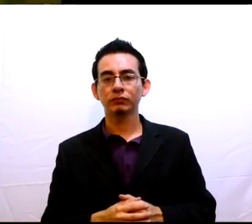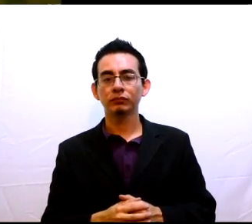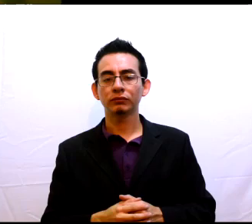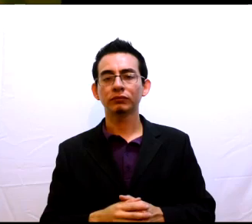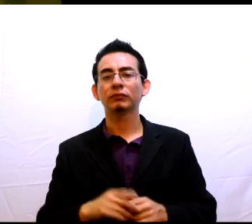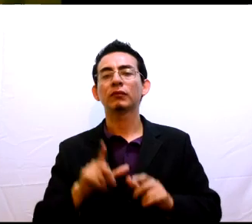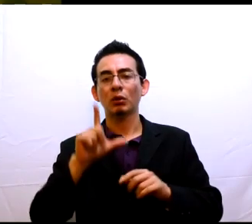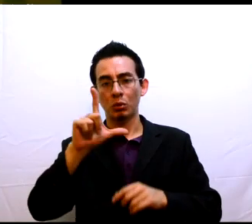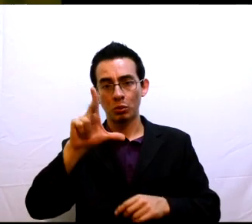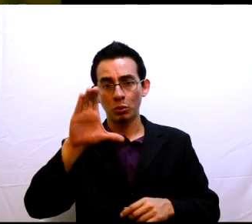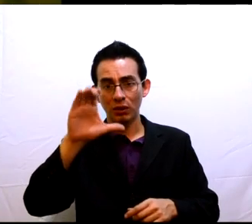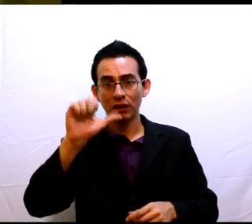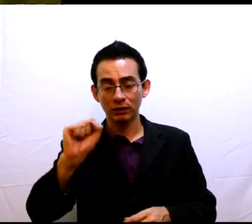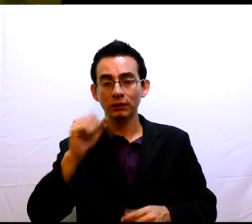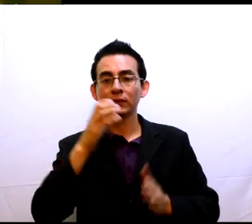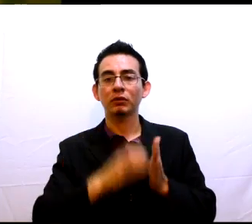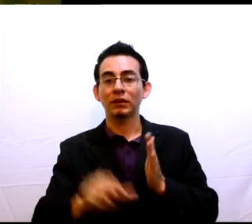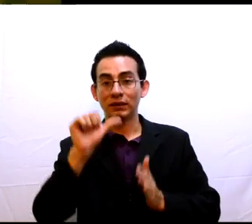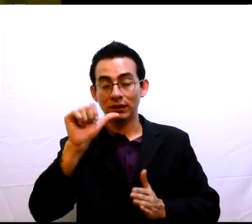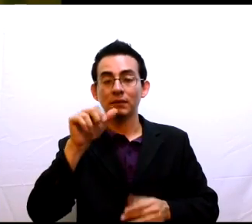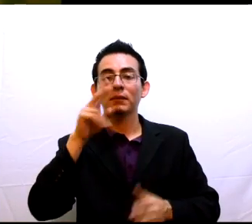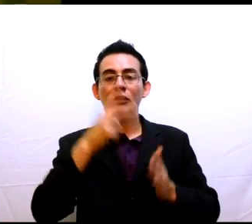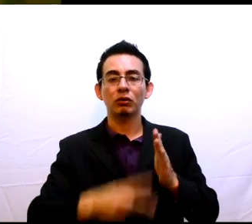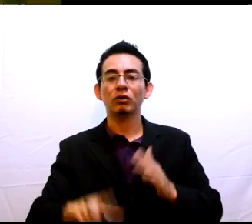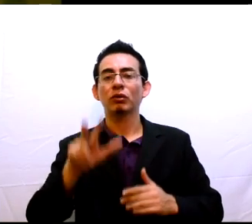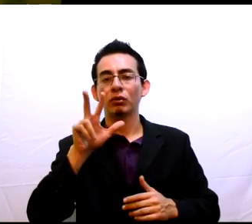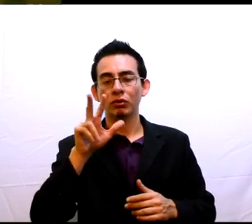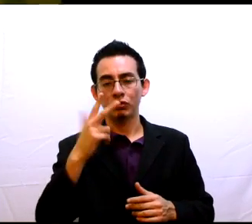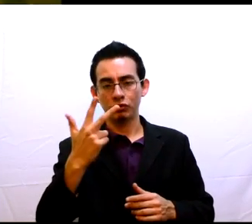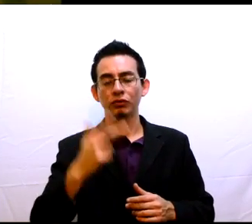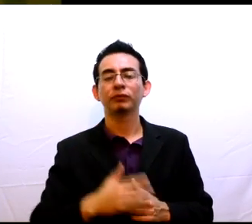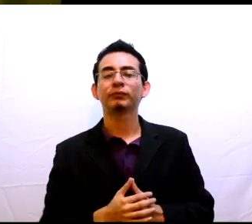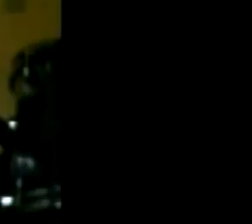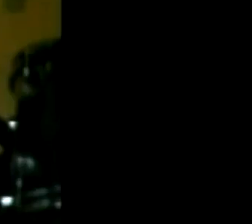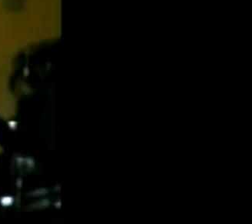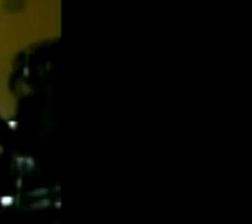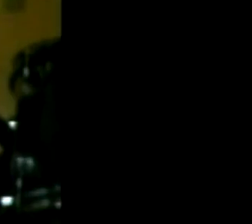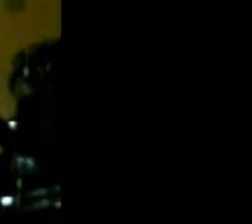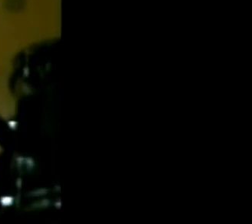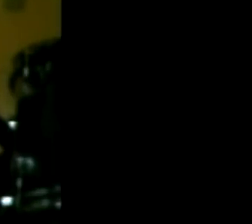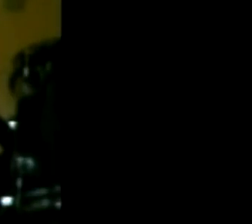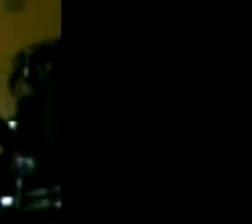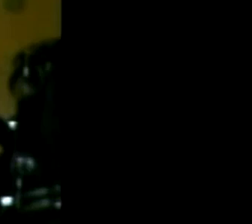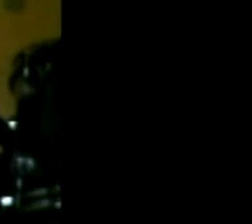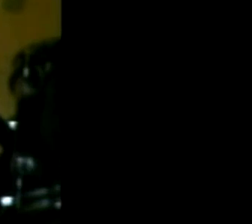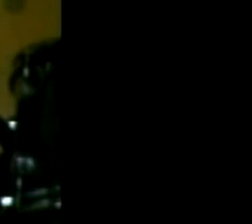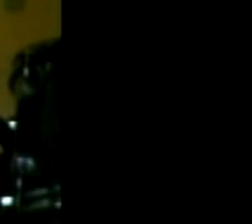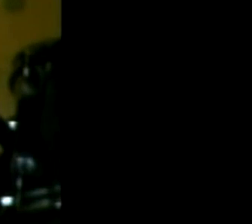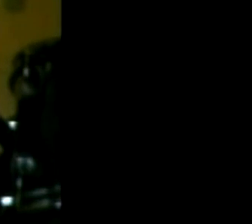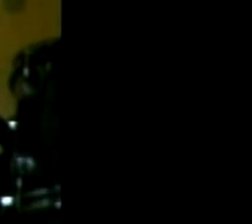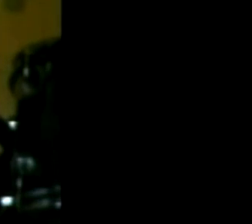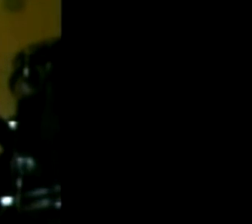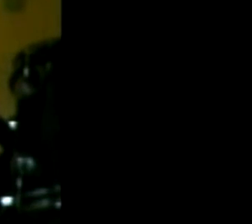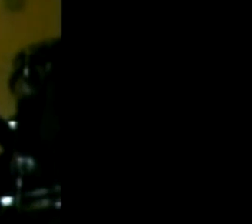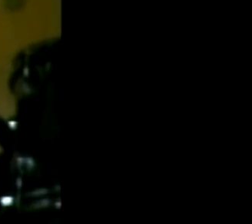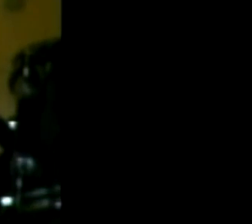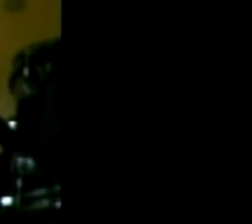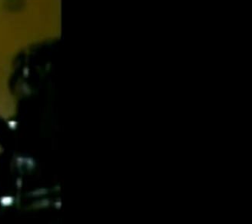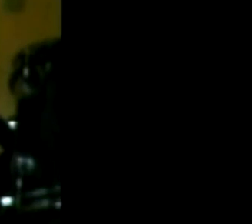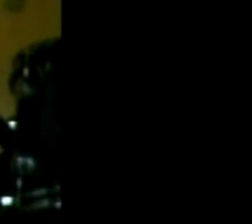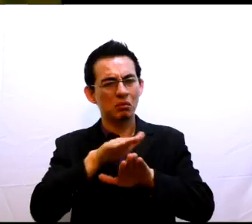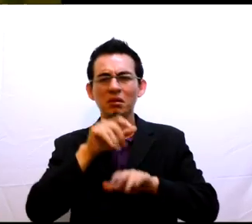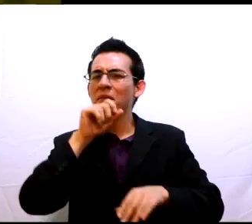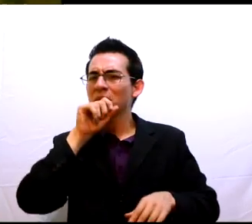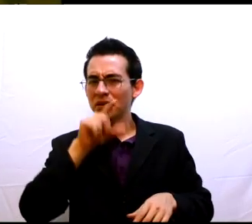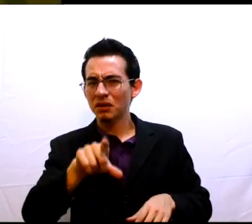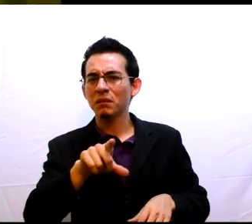lucas 16 8 y al abuelo el amo al mayordomo malo por haber hecho sagazmente